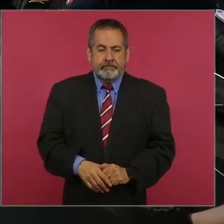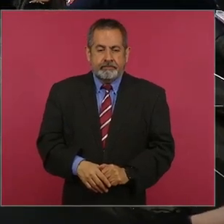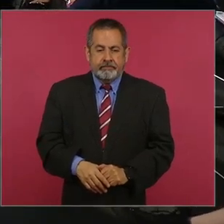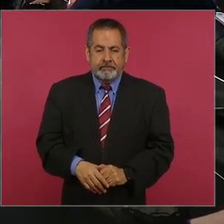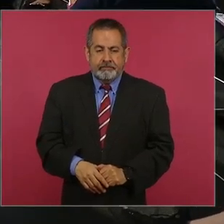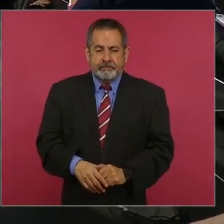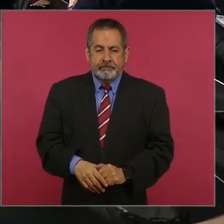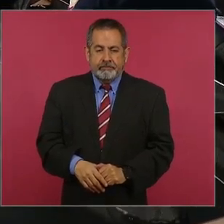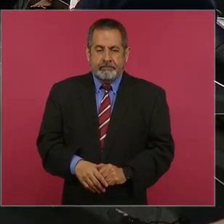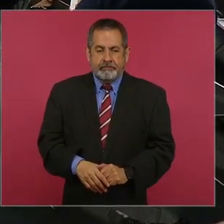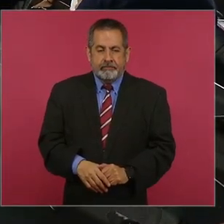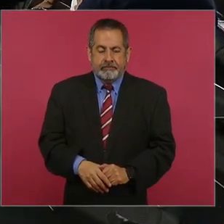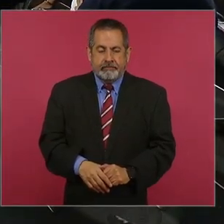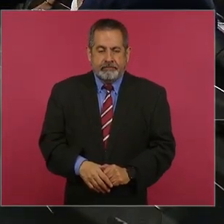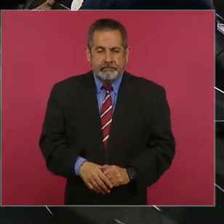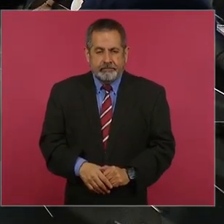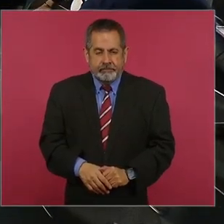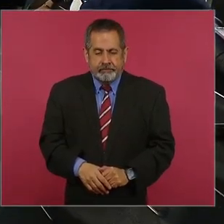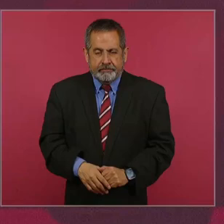de